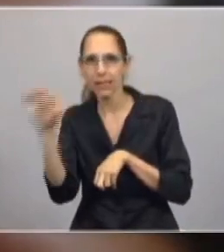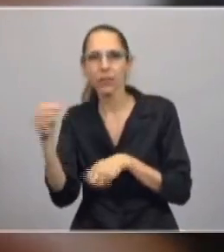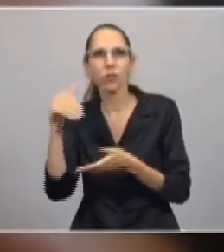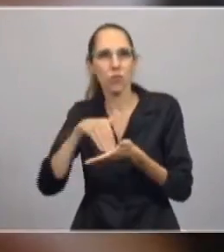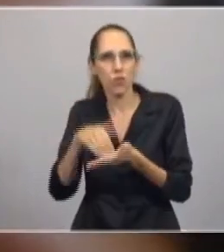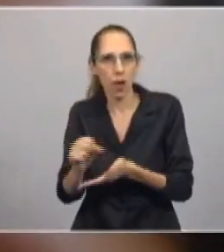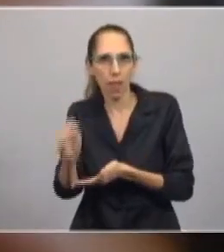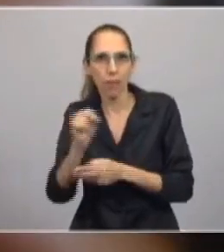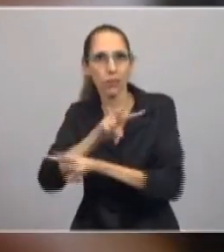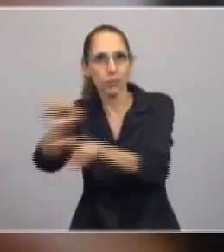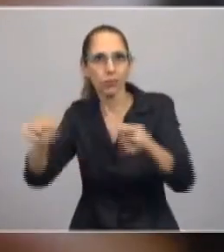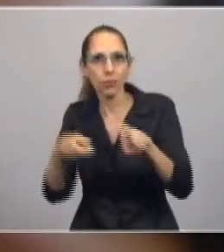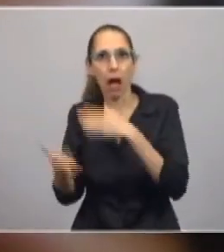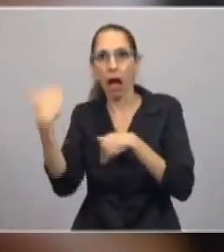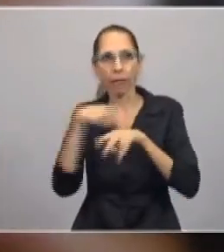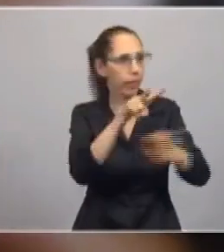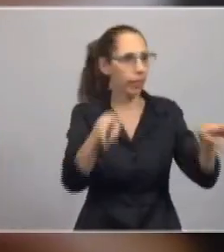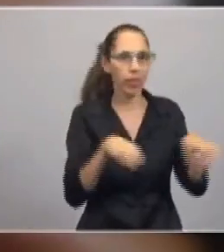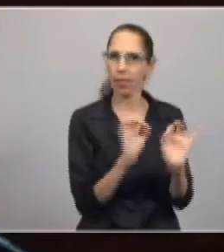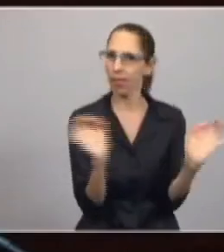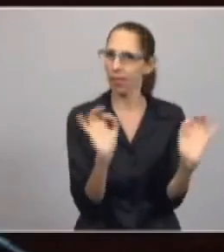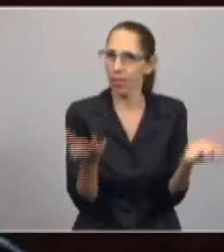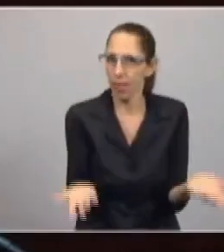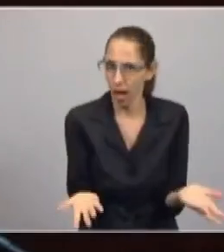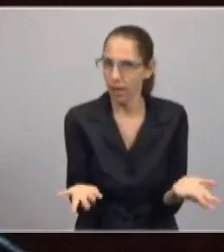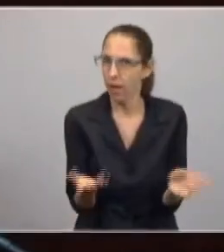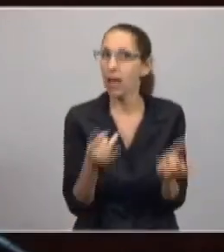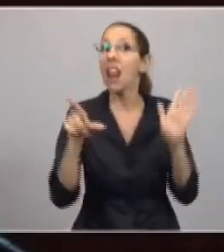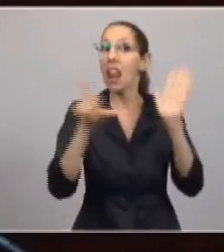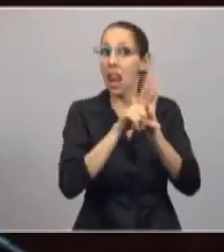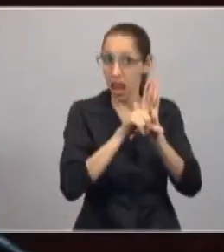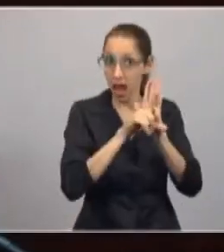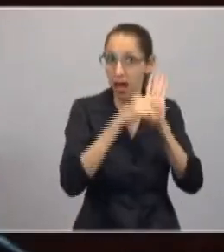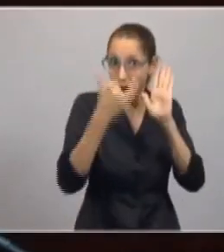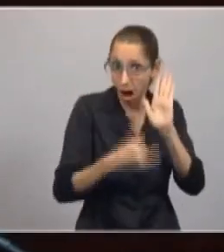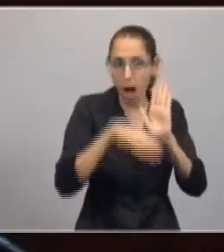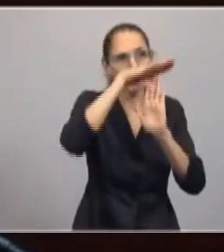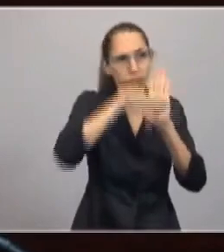recaudación impositiva. Adentro de la ley, todo.